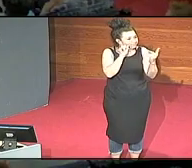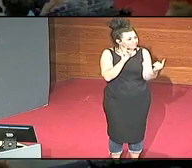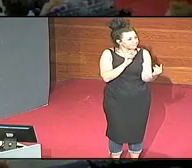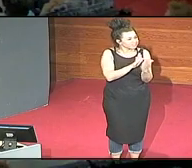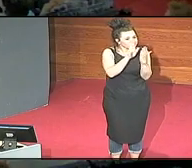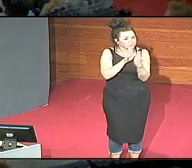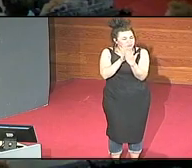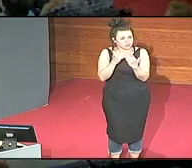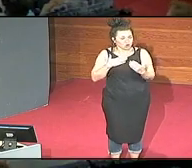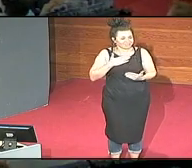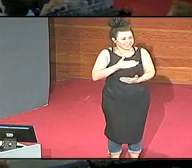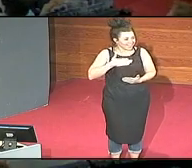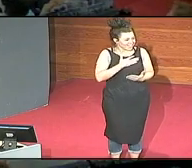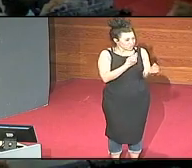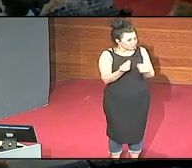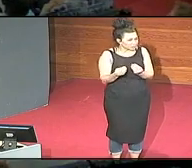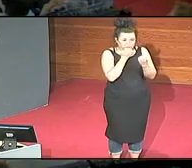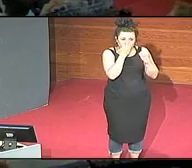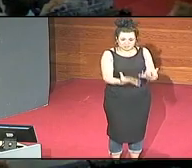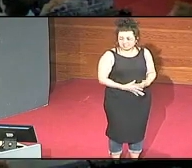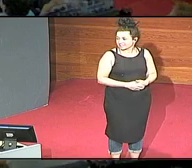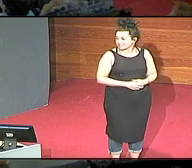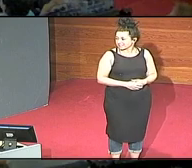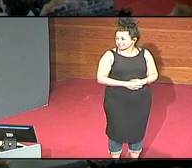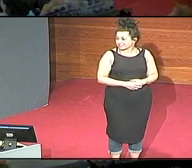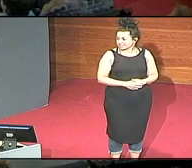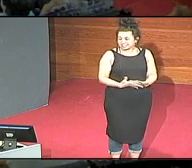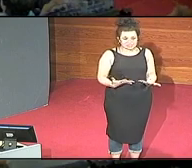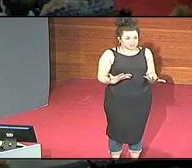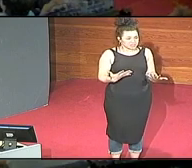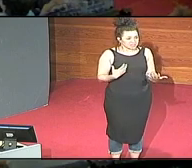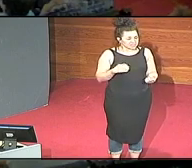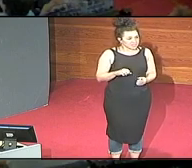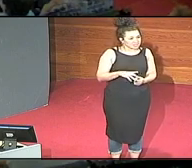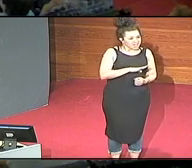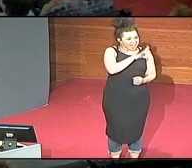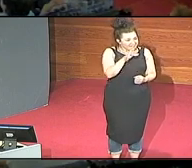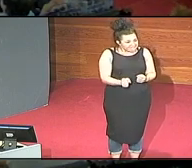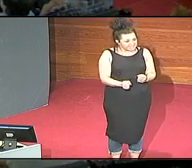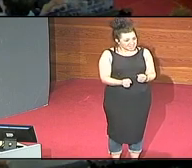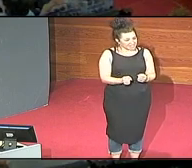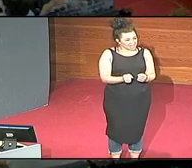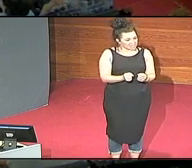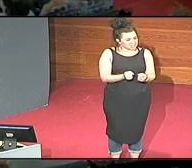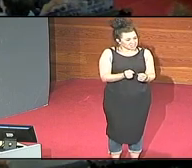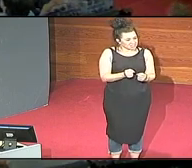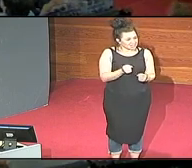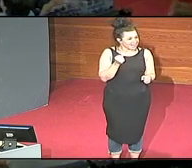que qué bien bueno áfrica es el reto de explicar un continente infinito